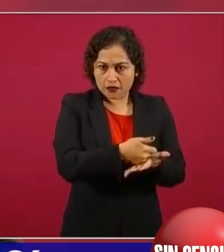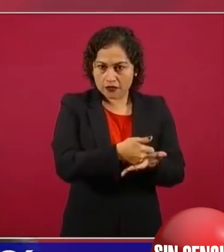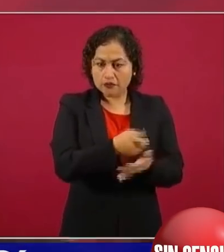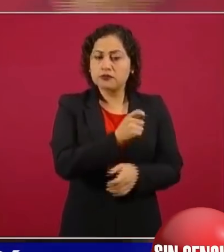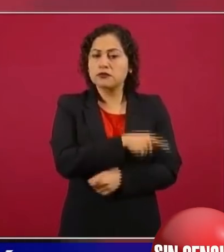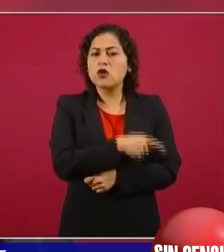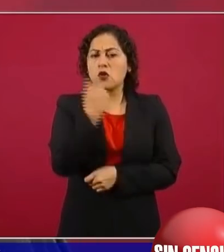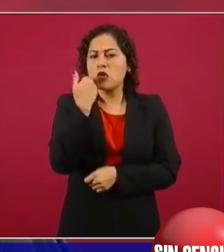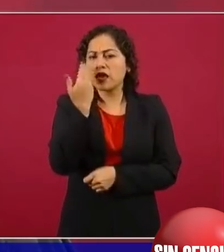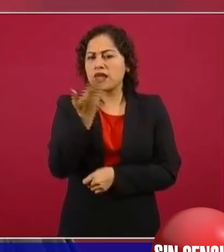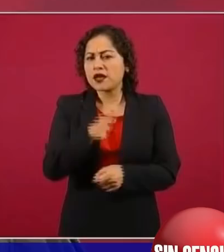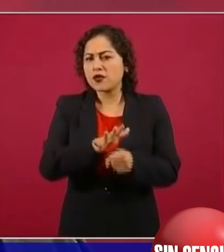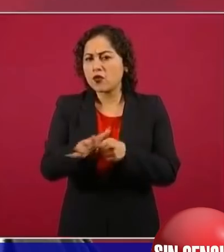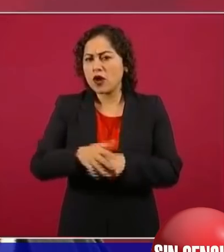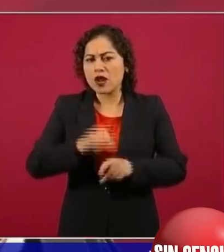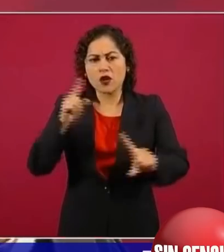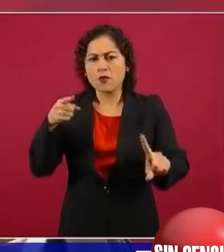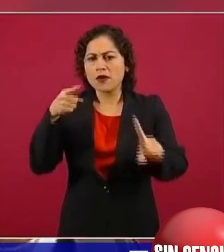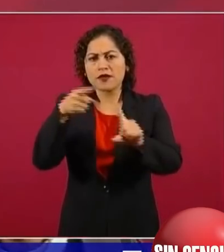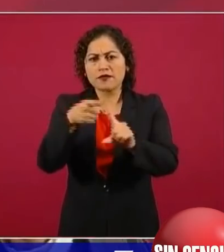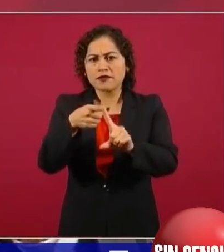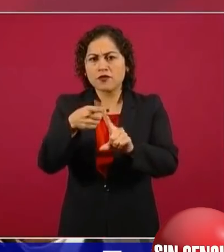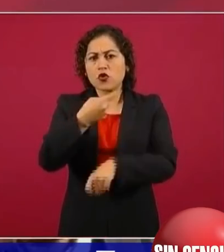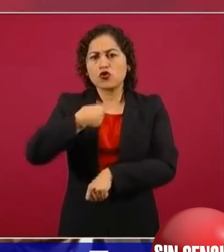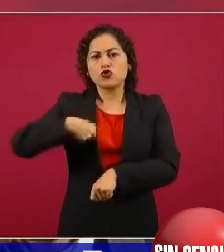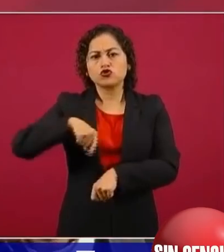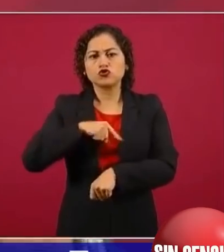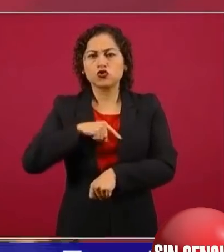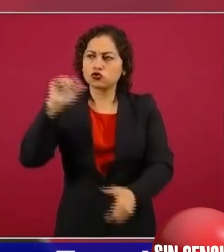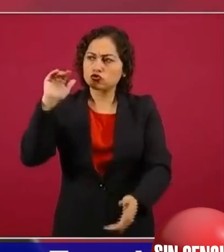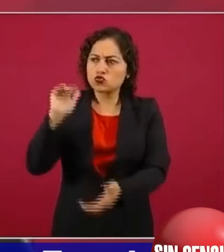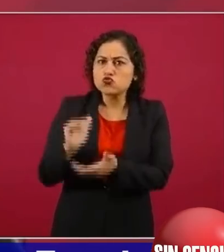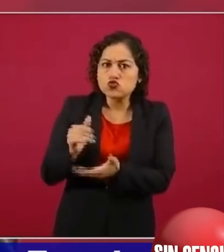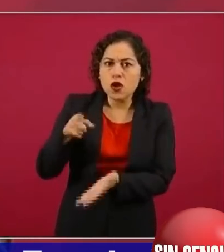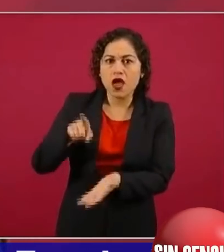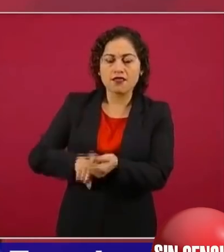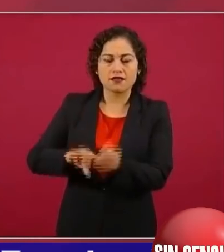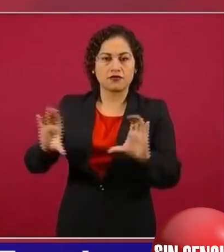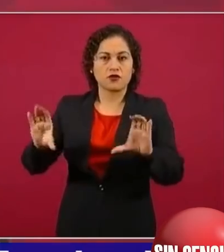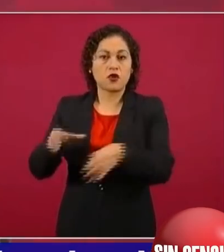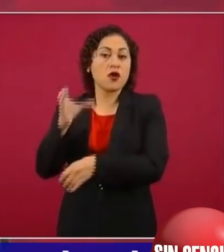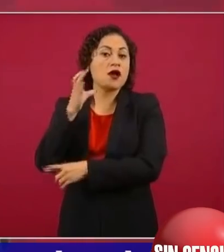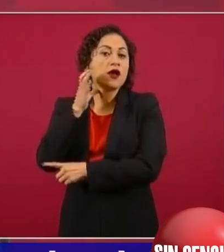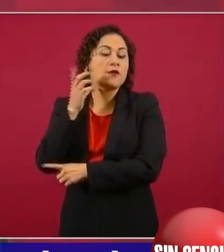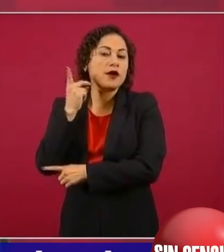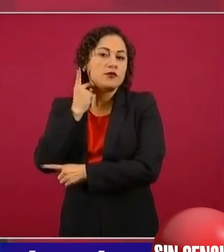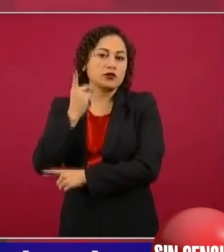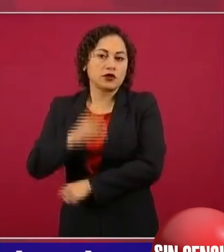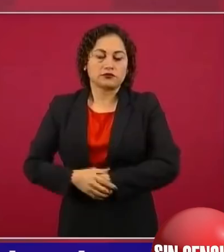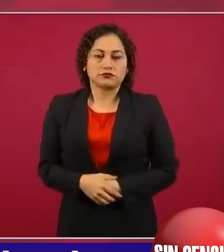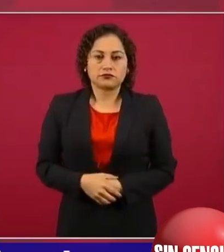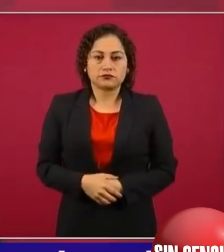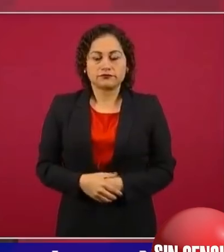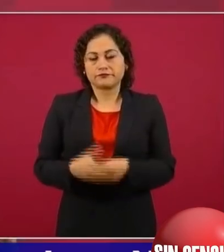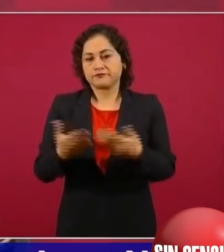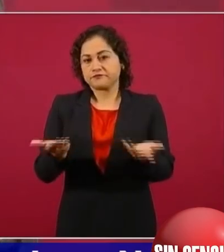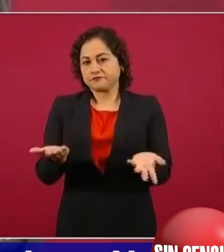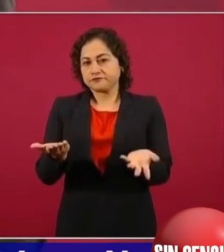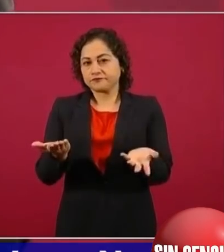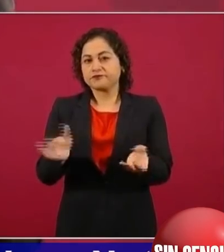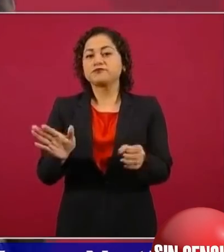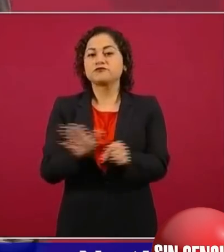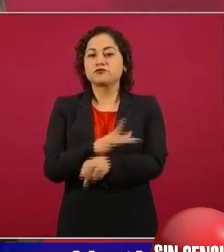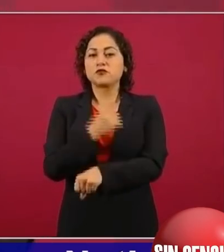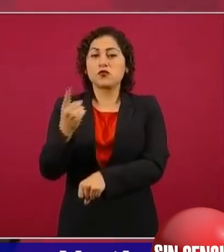es que no tengamos mayoría en la Cámara de Diputados. ¿Quién va a decidir